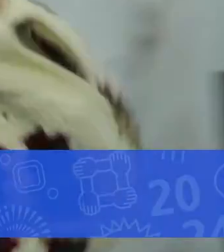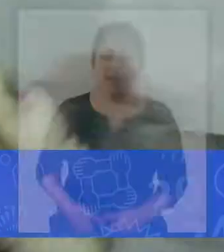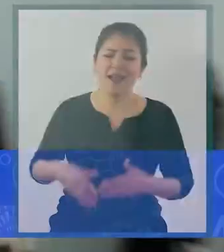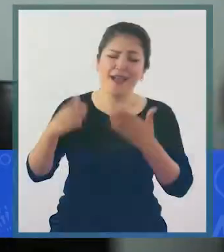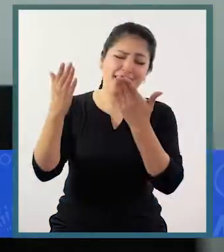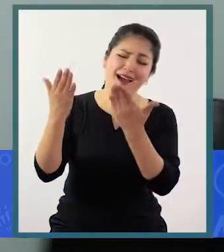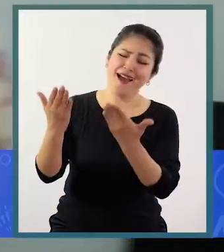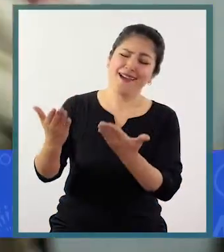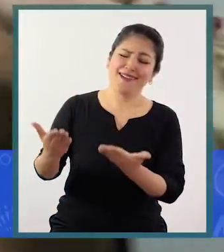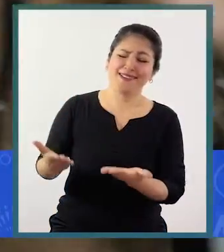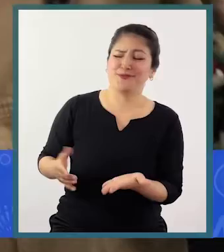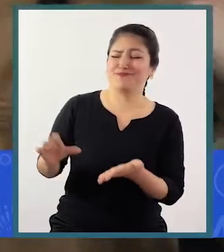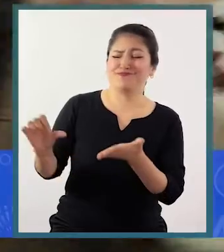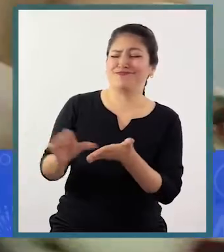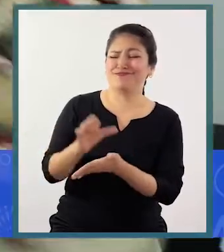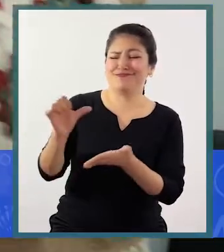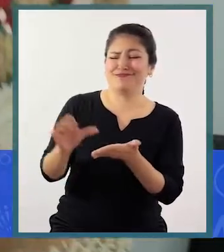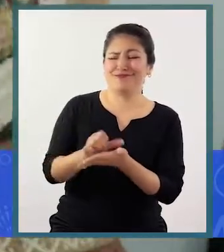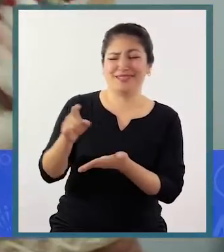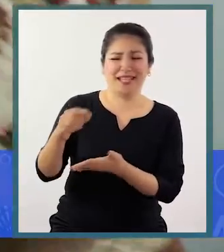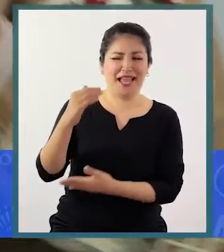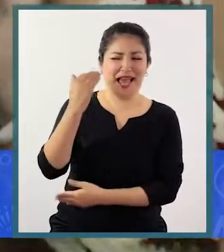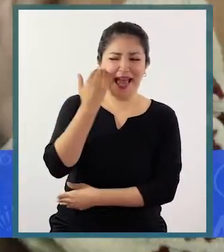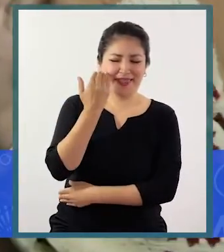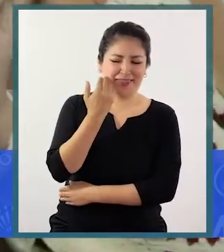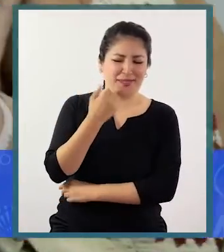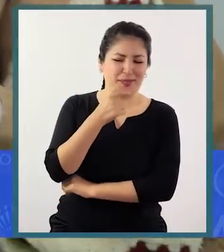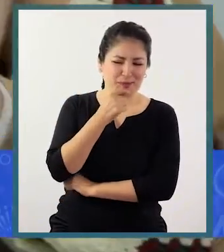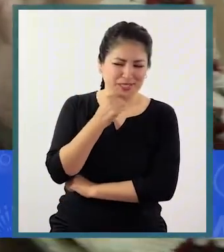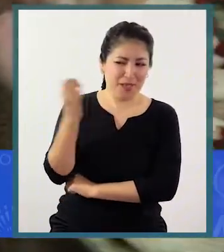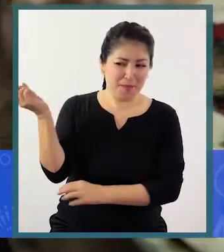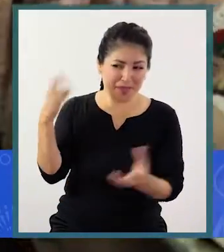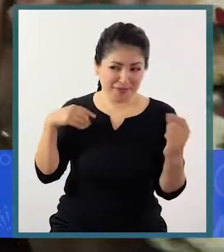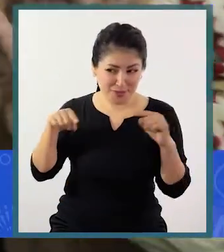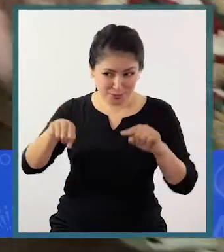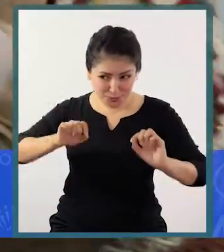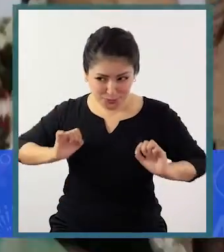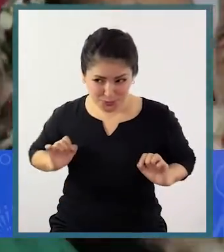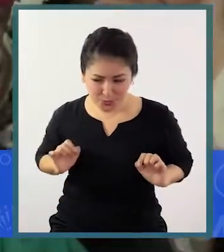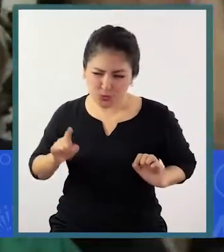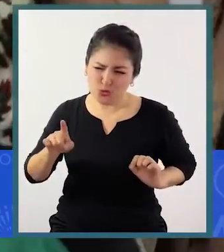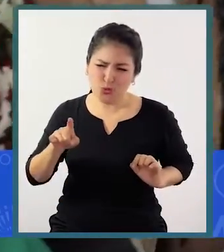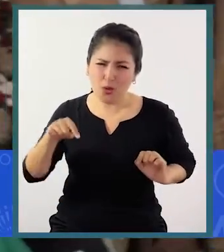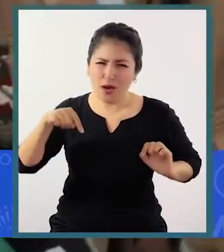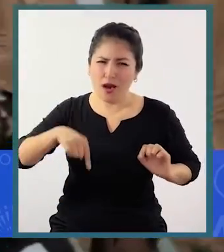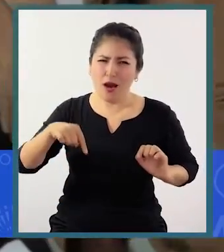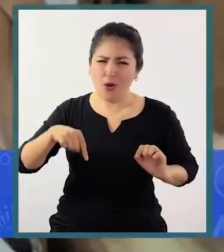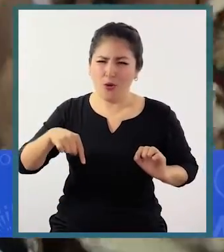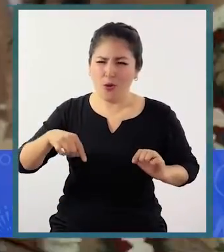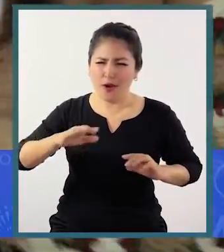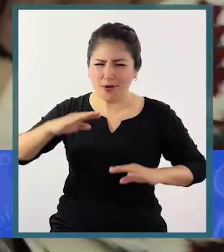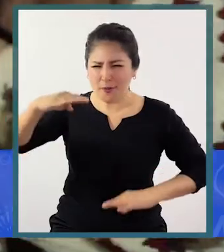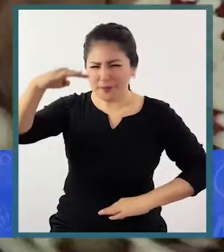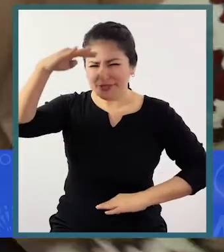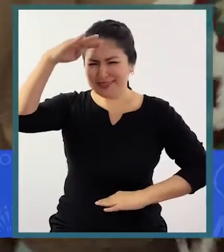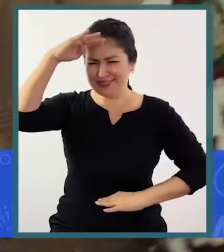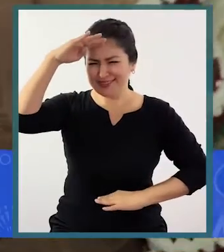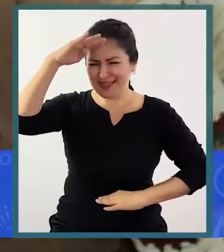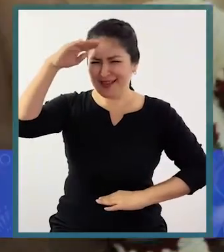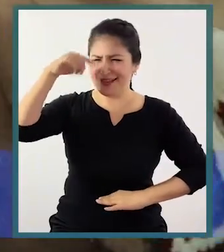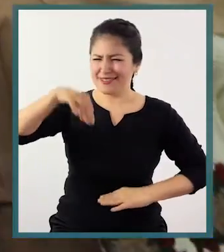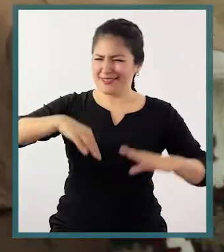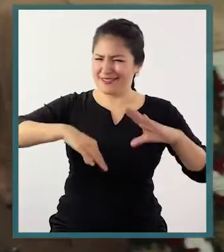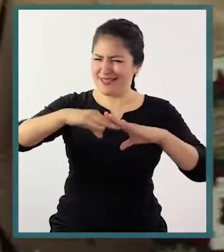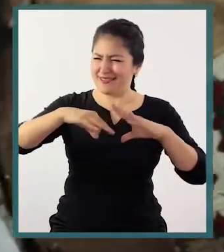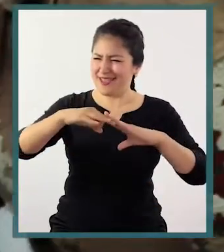Tenemos a un artista ya que es antiguito del ballet. ¿Cómo te sientes presentar esta puesta en escena